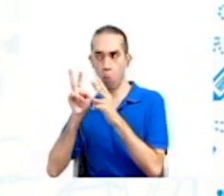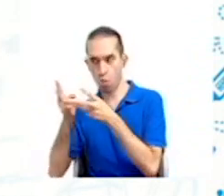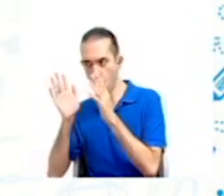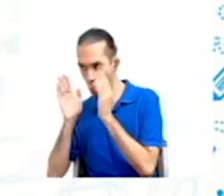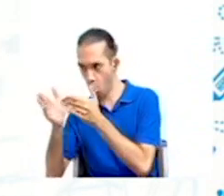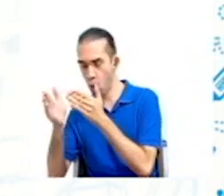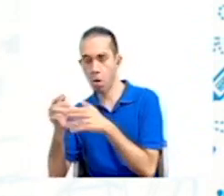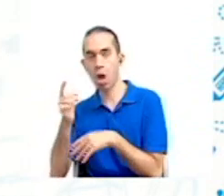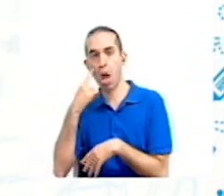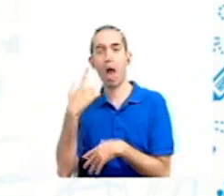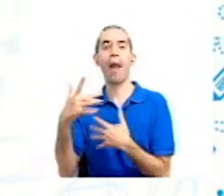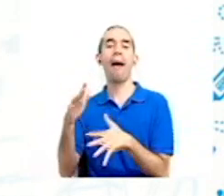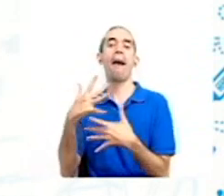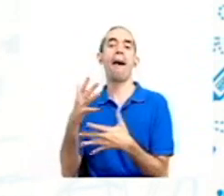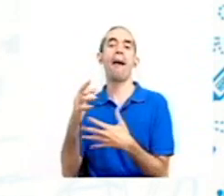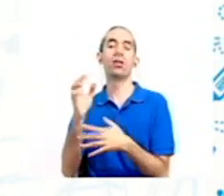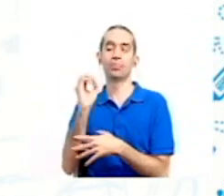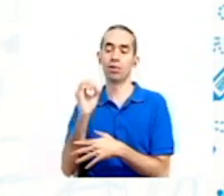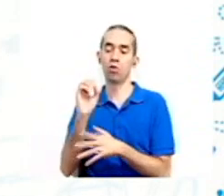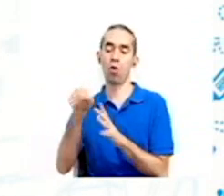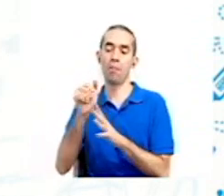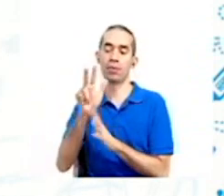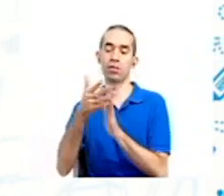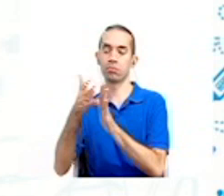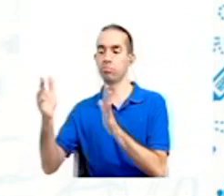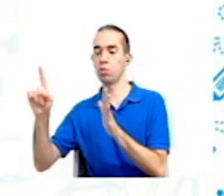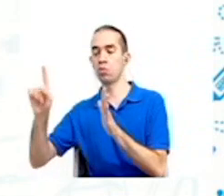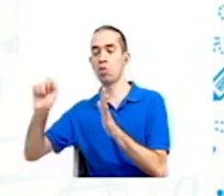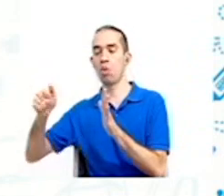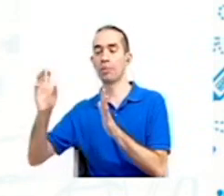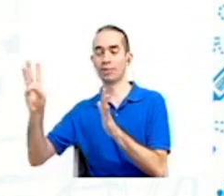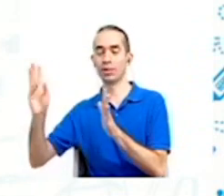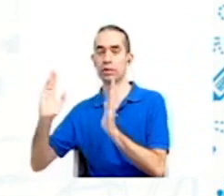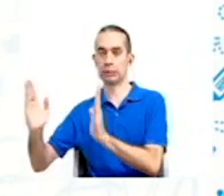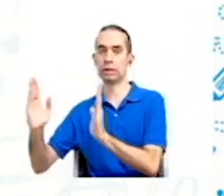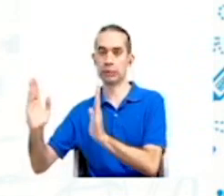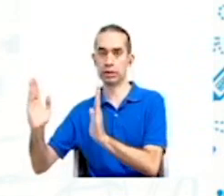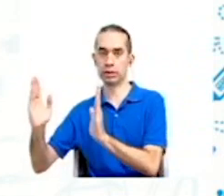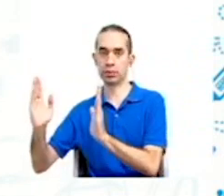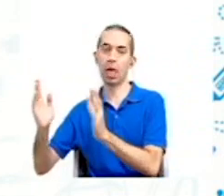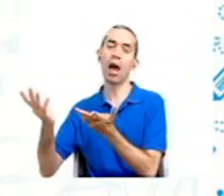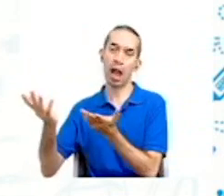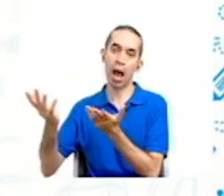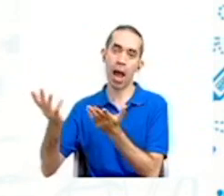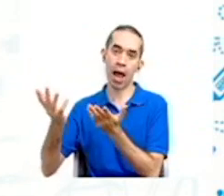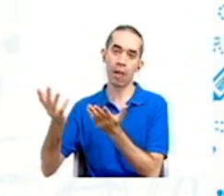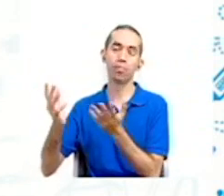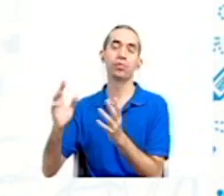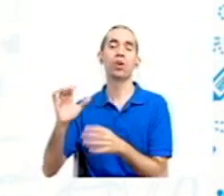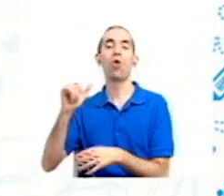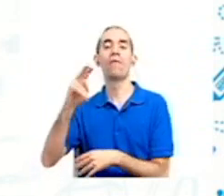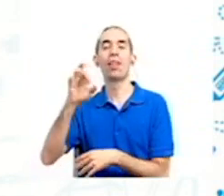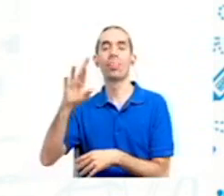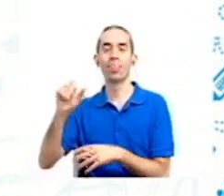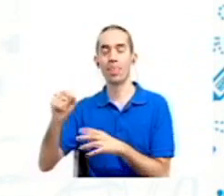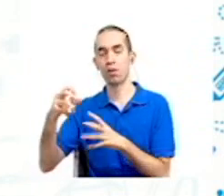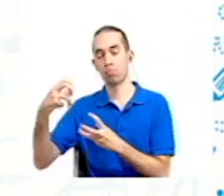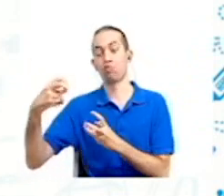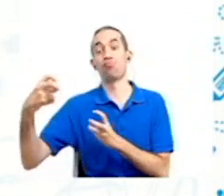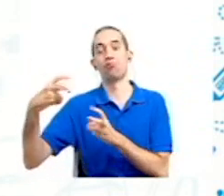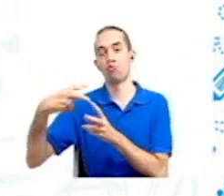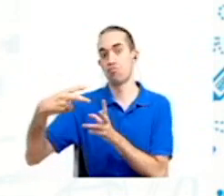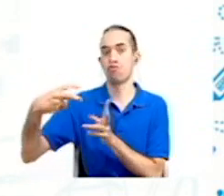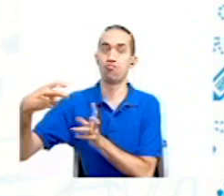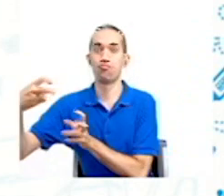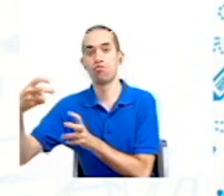las electronegatividades está de 0,3 a 1,6, la molécula es covalente polar.